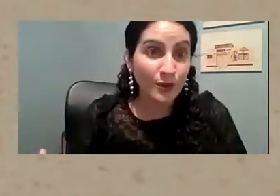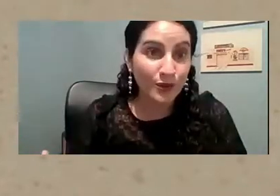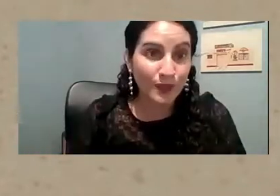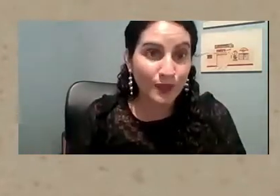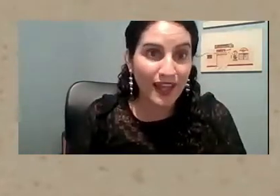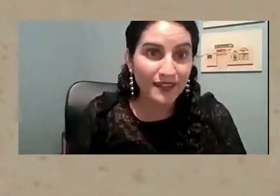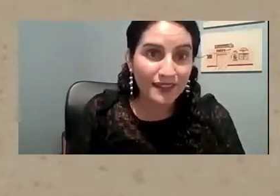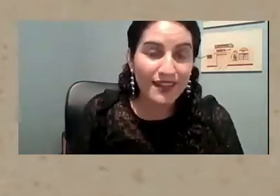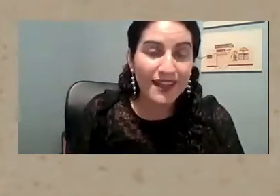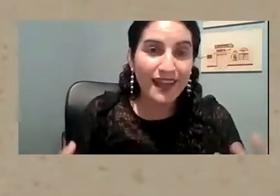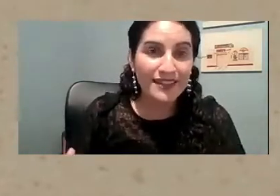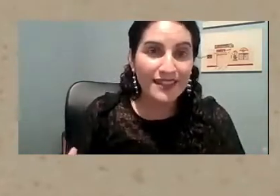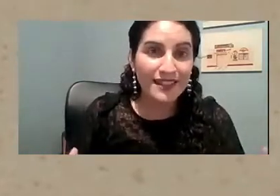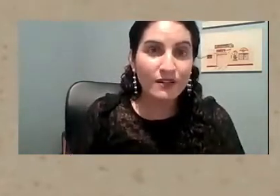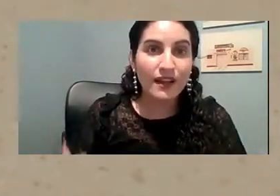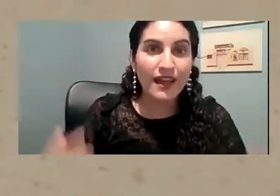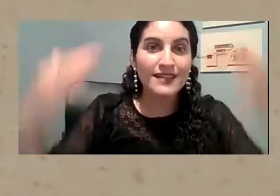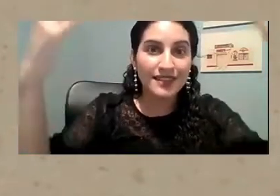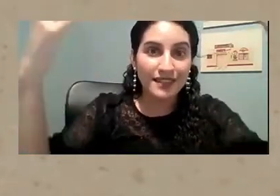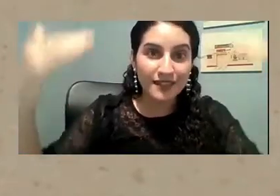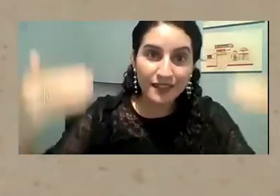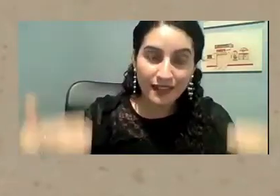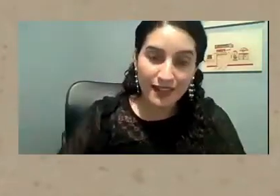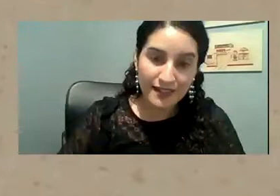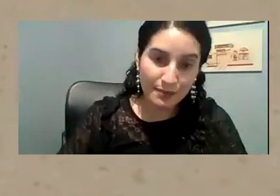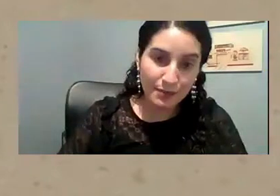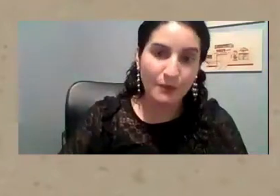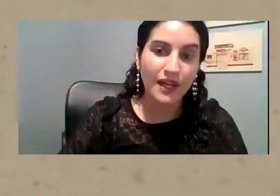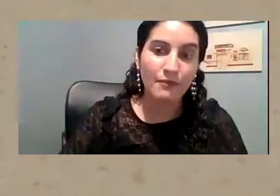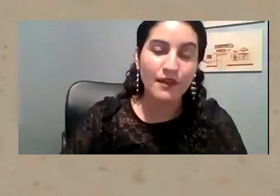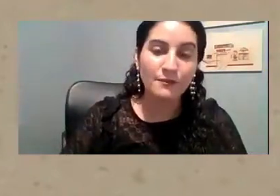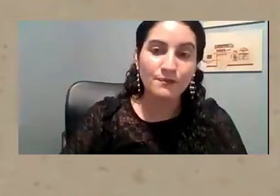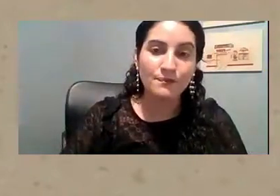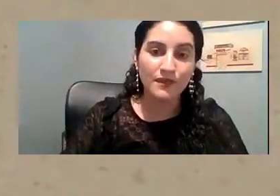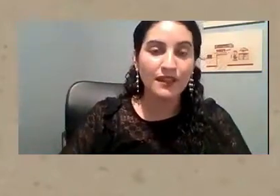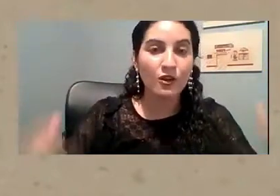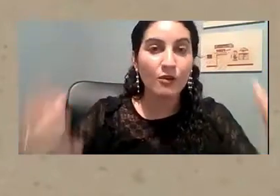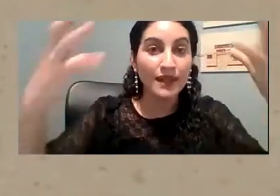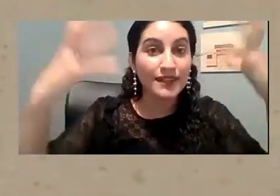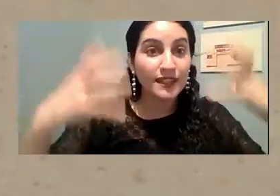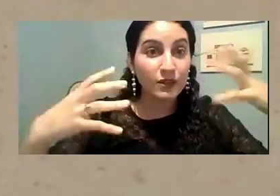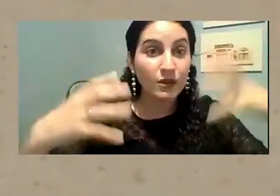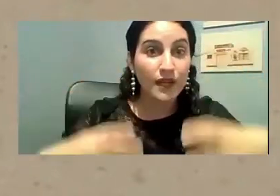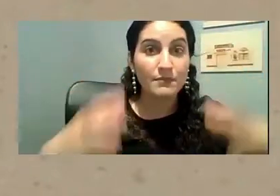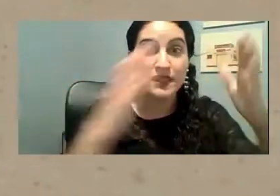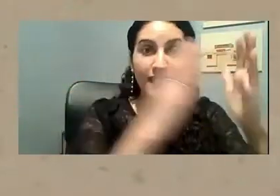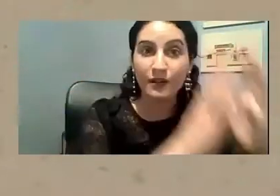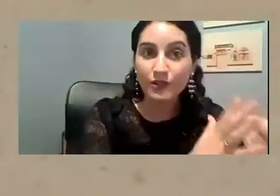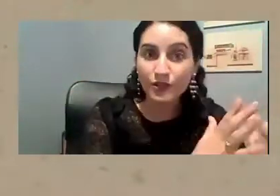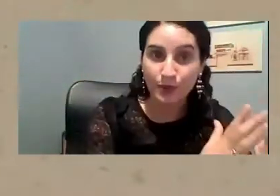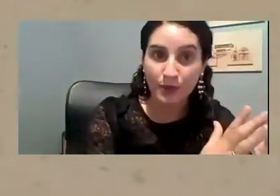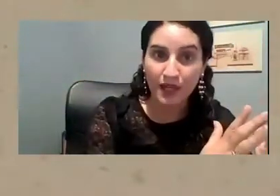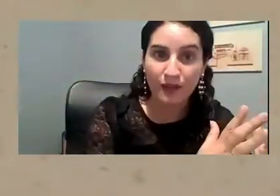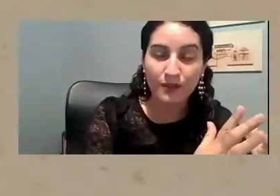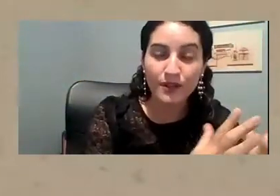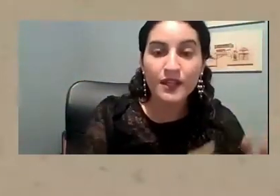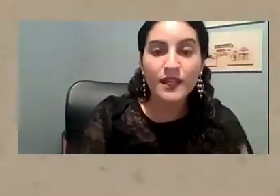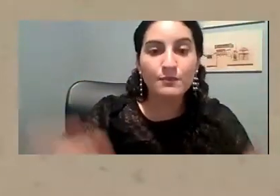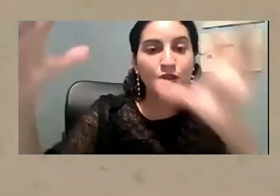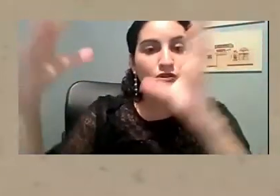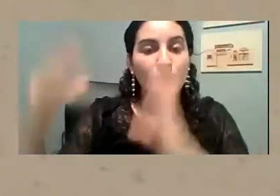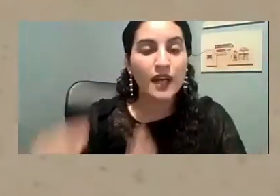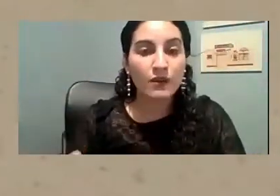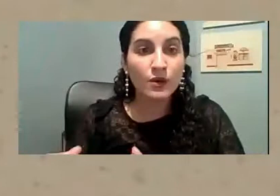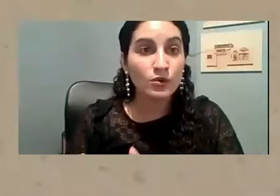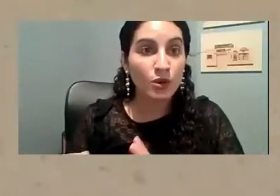gran oportunidad que ha sido escribir este programa, convertirlo en videos, por un lado, y